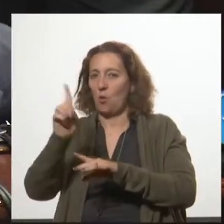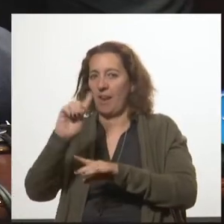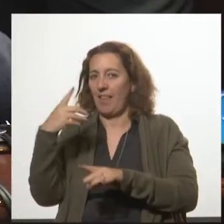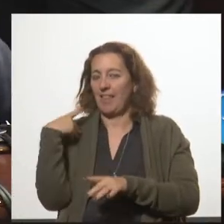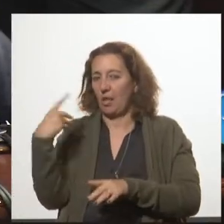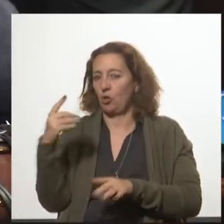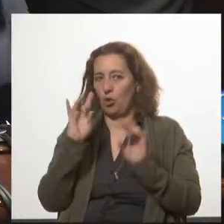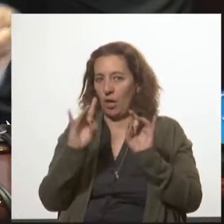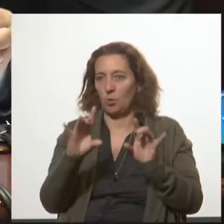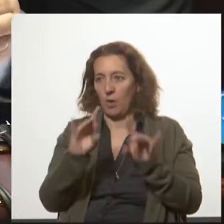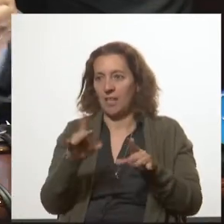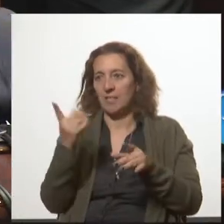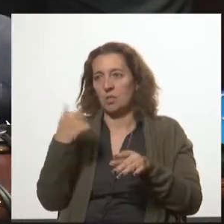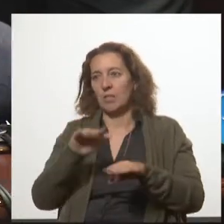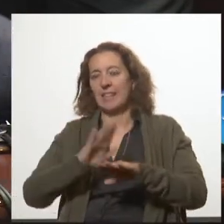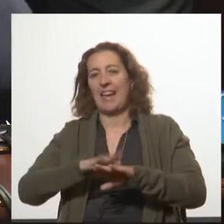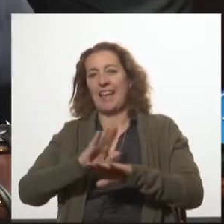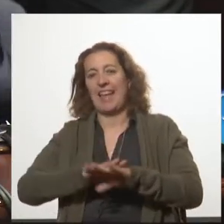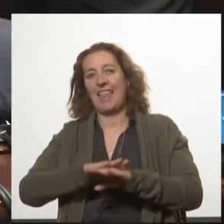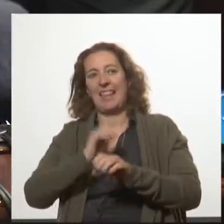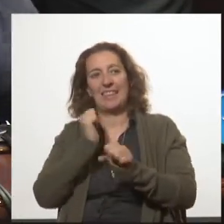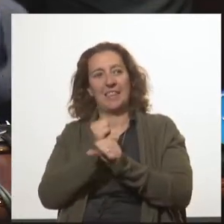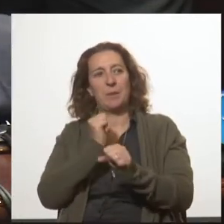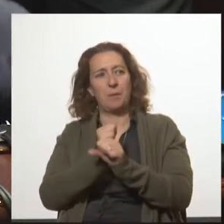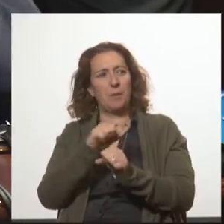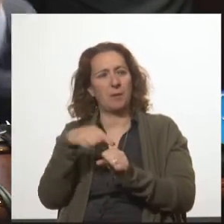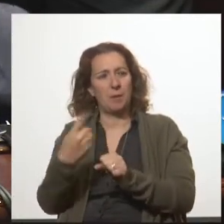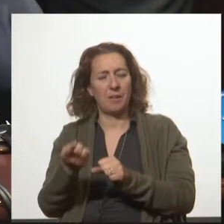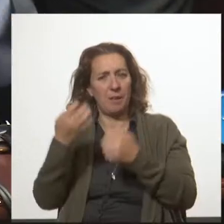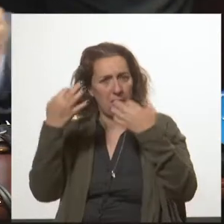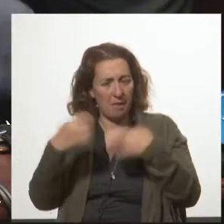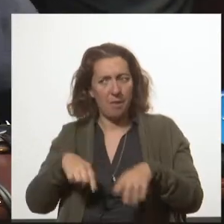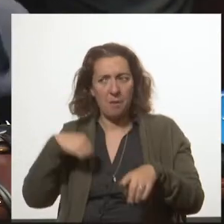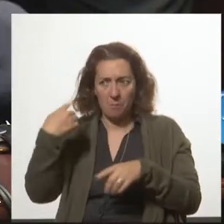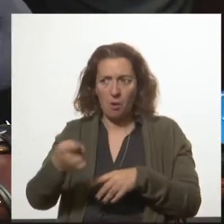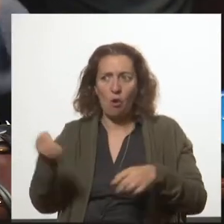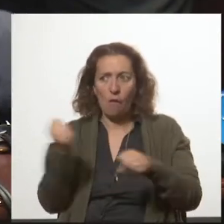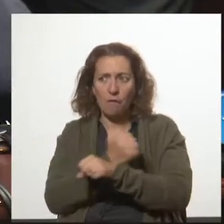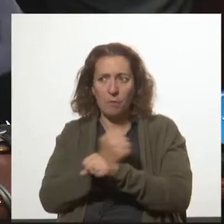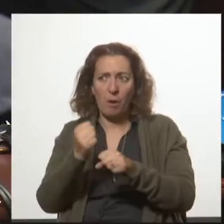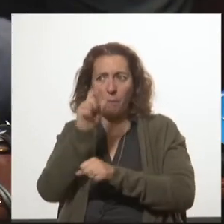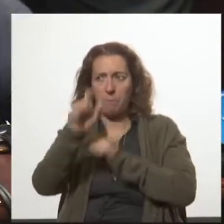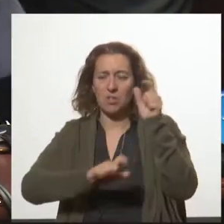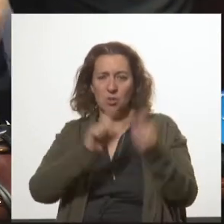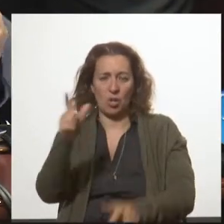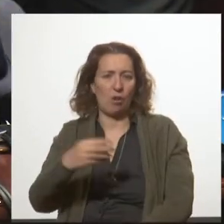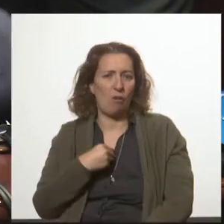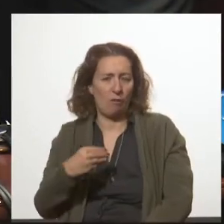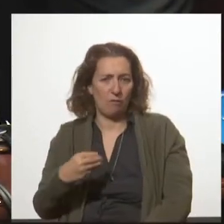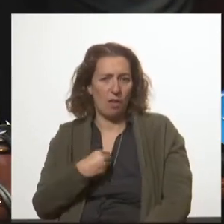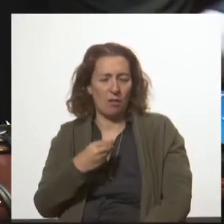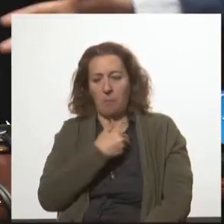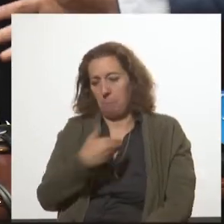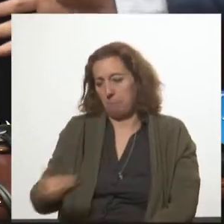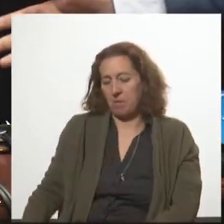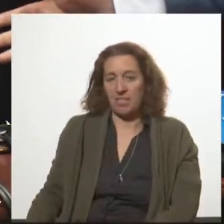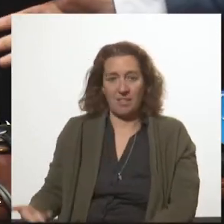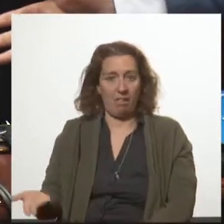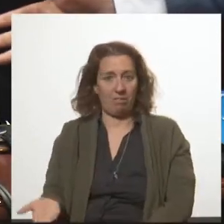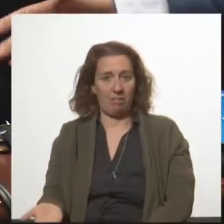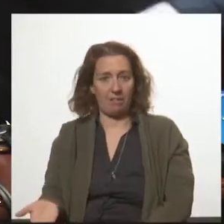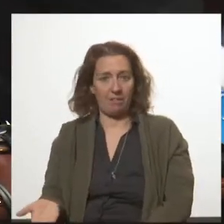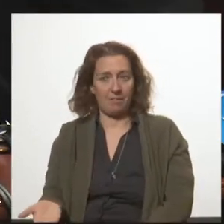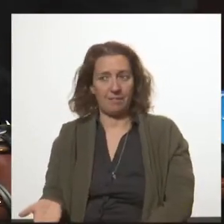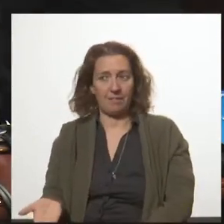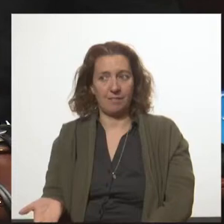natural sino que tenía encargada la tarea y que resulta que confirmamos después que era persona de confianza de la presidenta del organismo